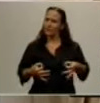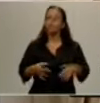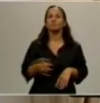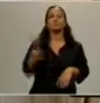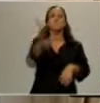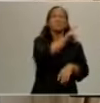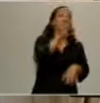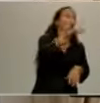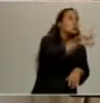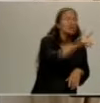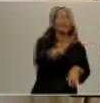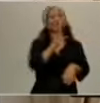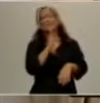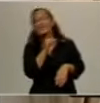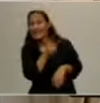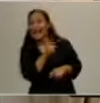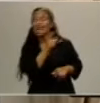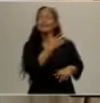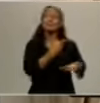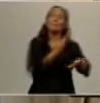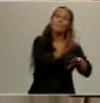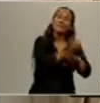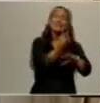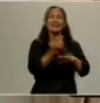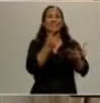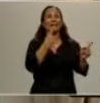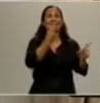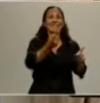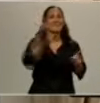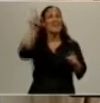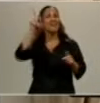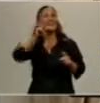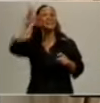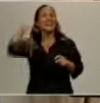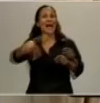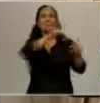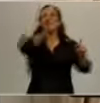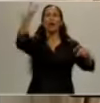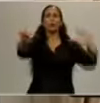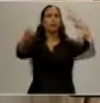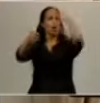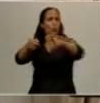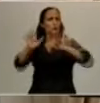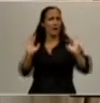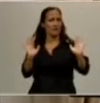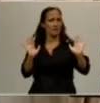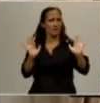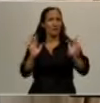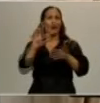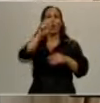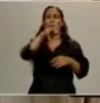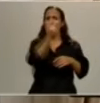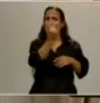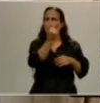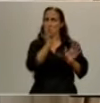Norteamérica o tal vez de Israel hayan nombrado a la República Islámica de Irán acusándola de algo en el seno de Naciones